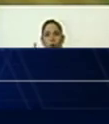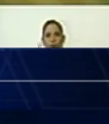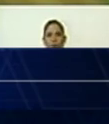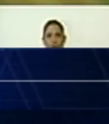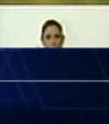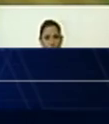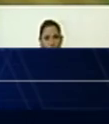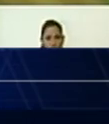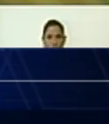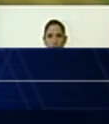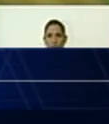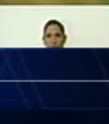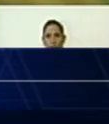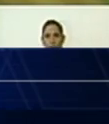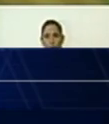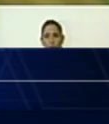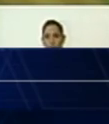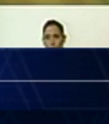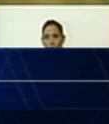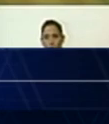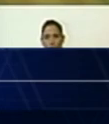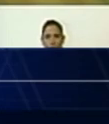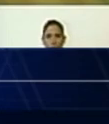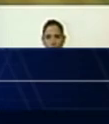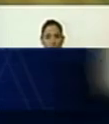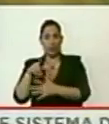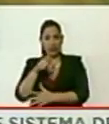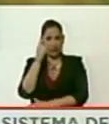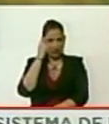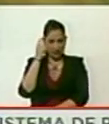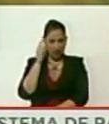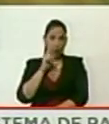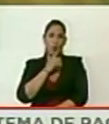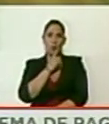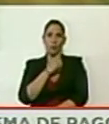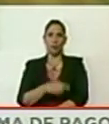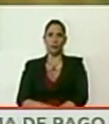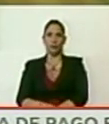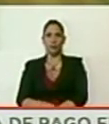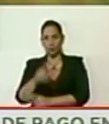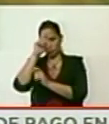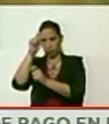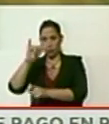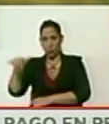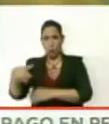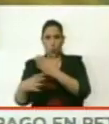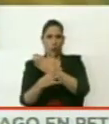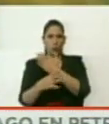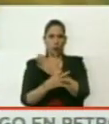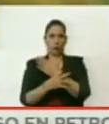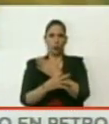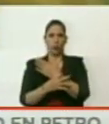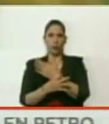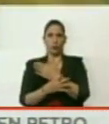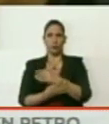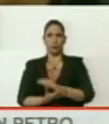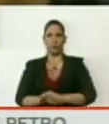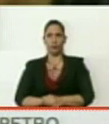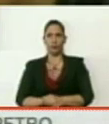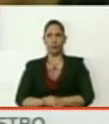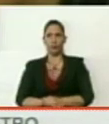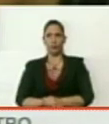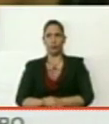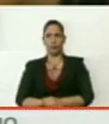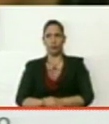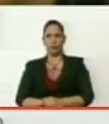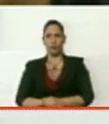en suelo estadounidense. Es decir, ese día, este señor que nombró Juan Guaidó como procurador fake, el procurador